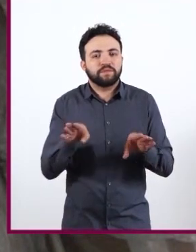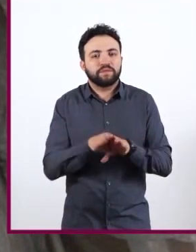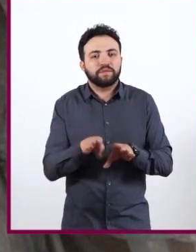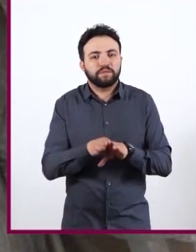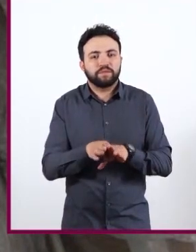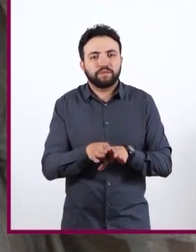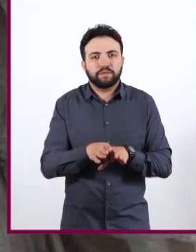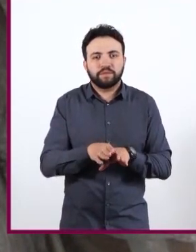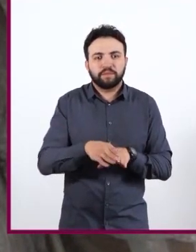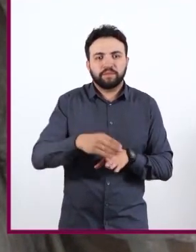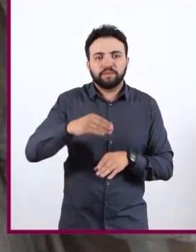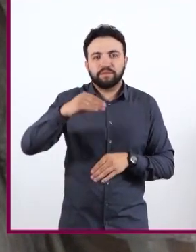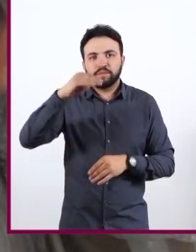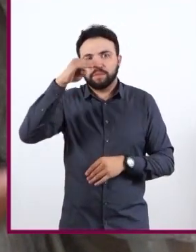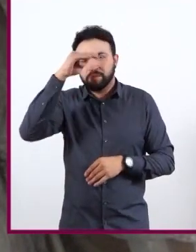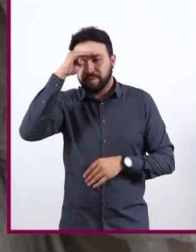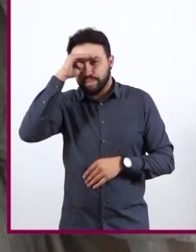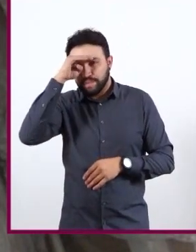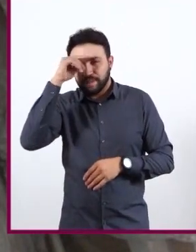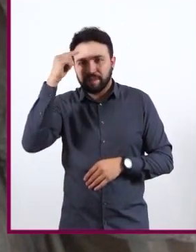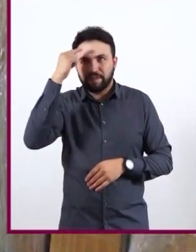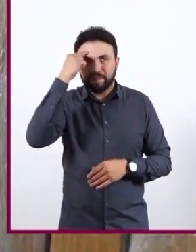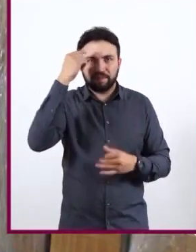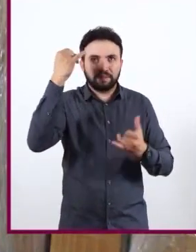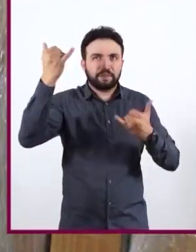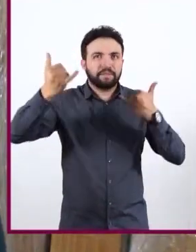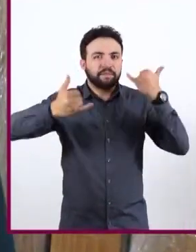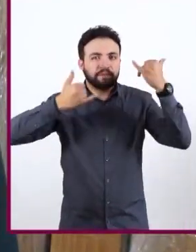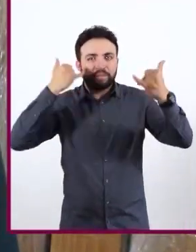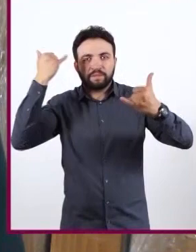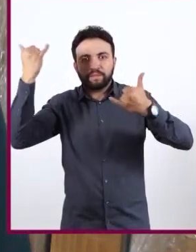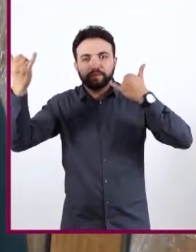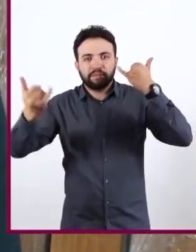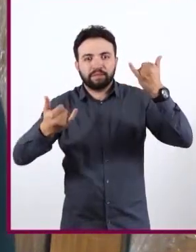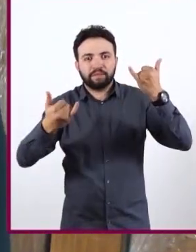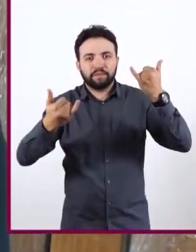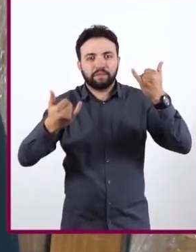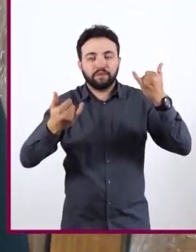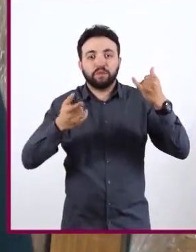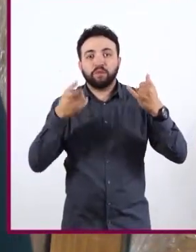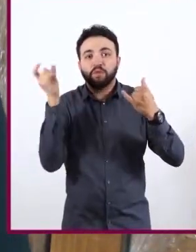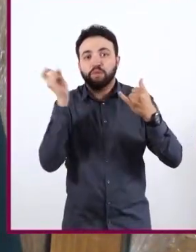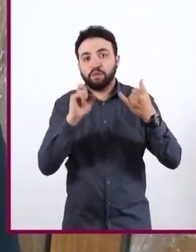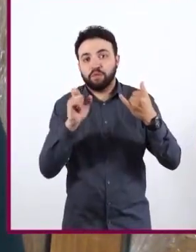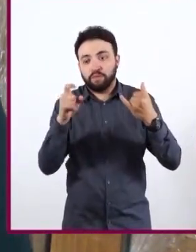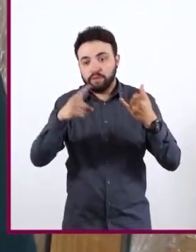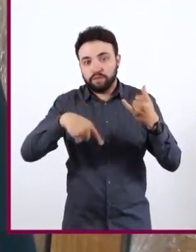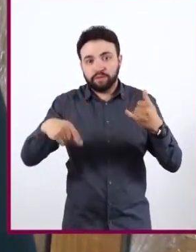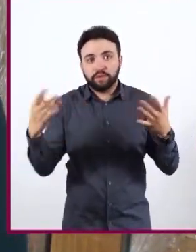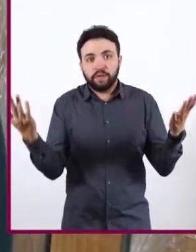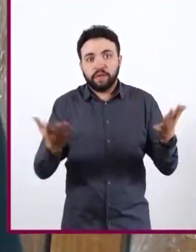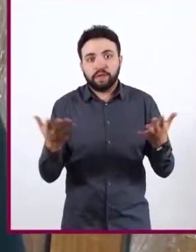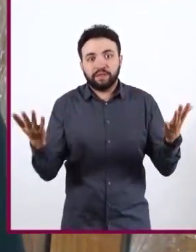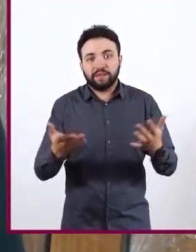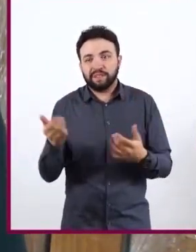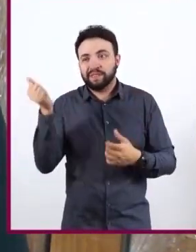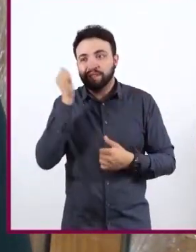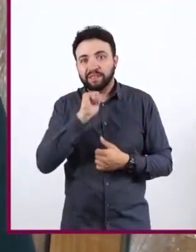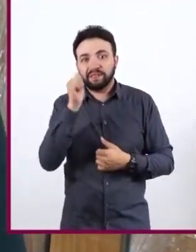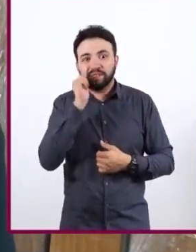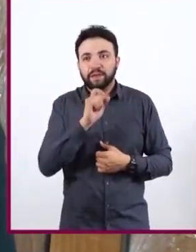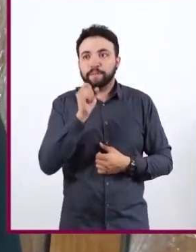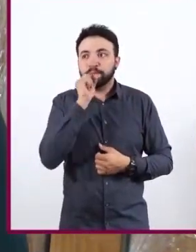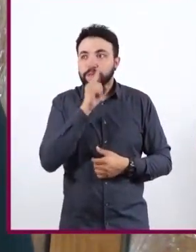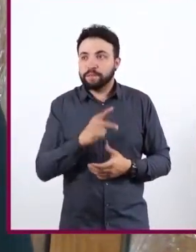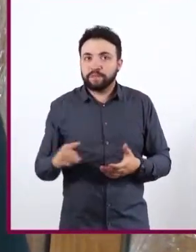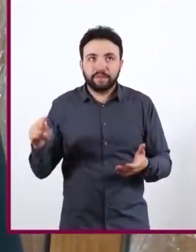poco de la creatividad, sobre todo cuando lo haces regularmente y estás regresando al mismo